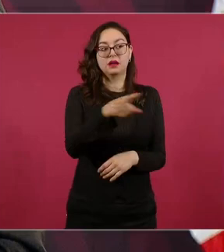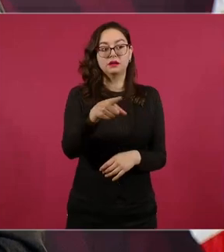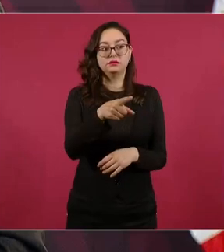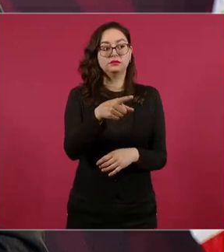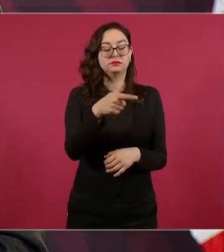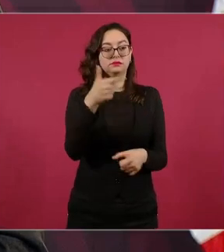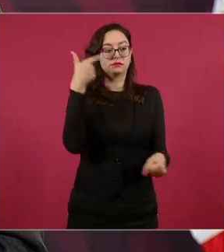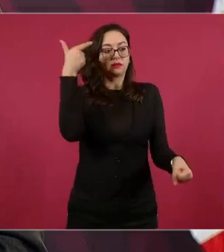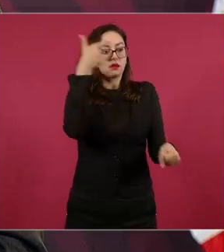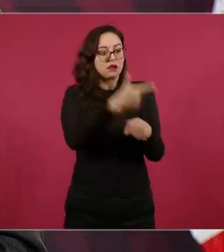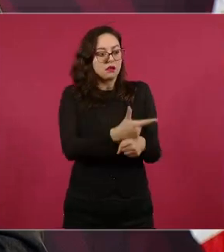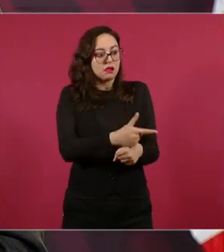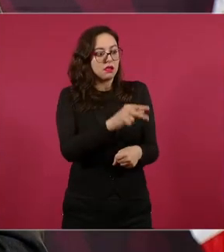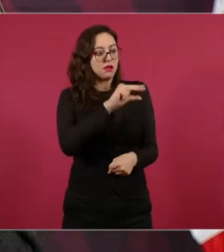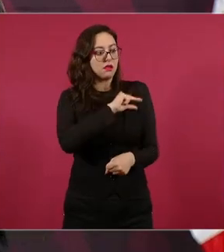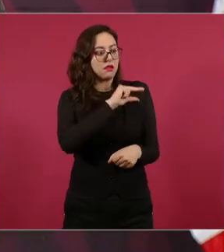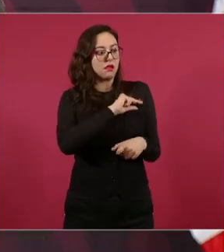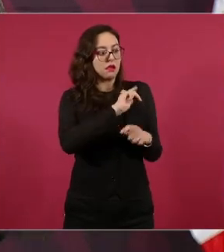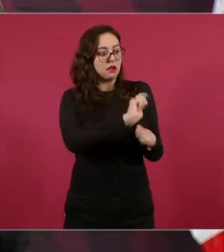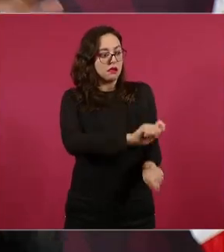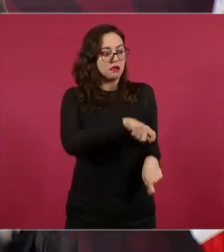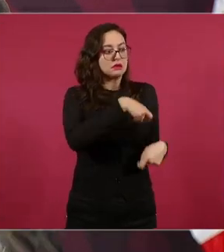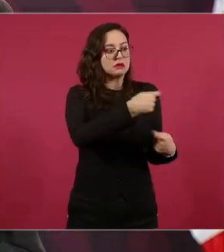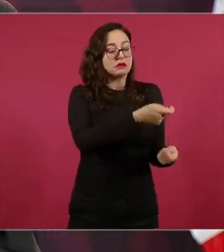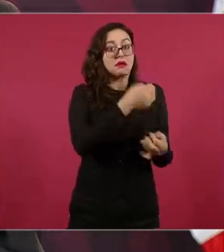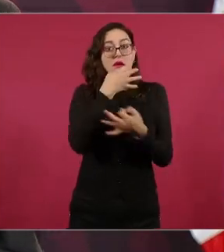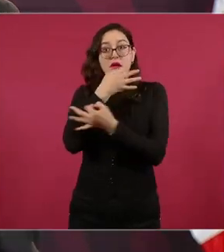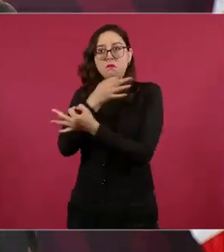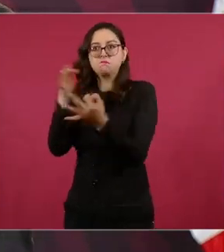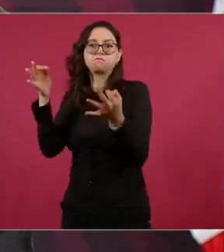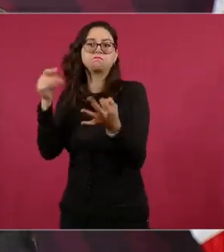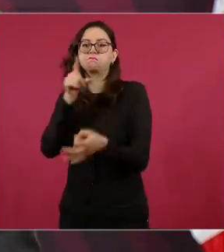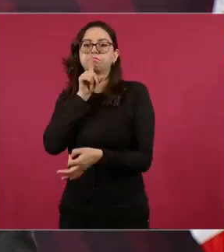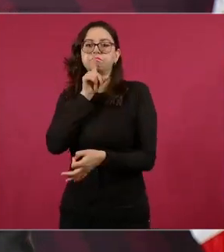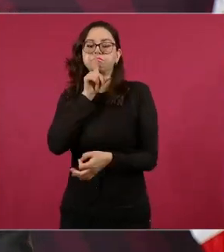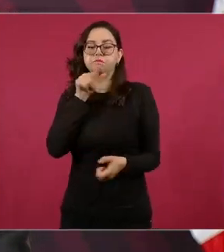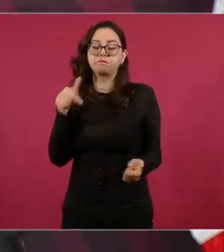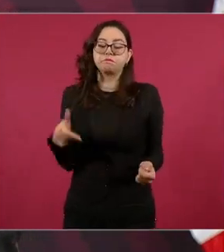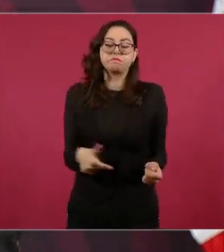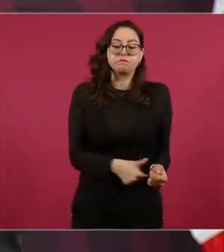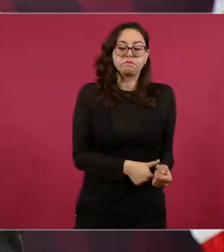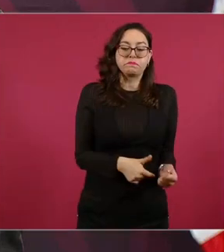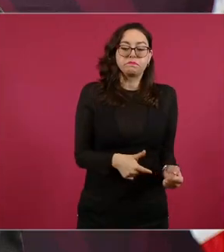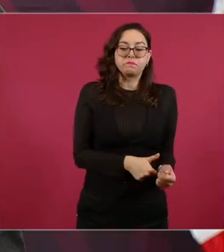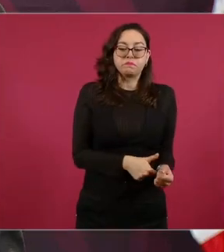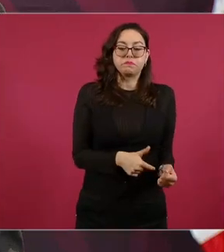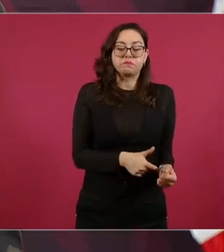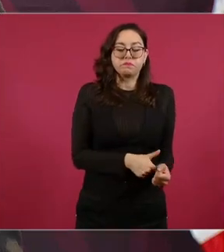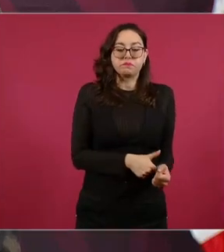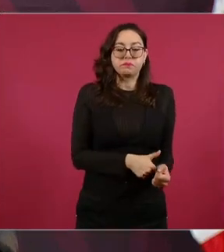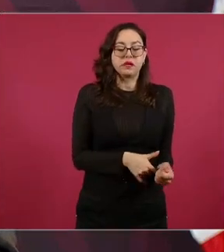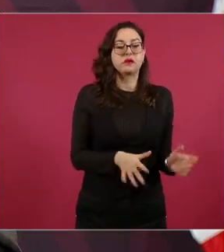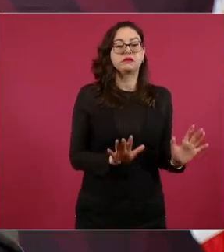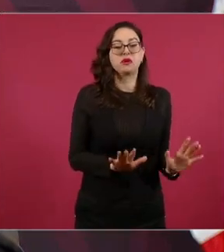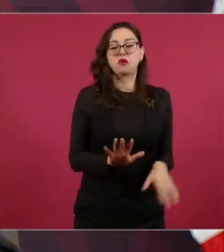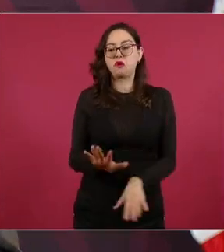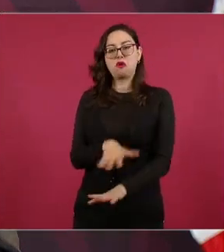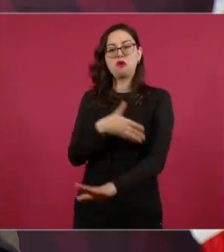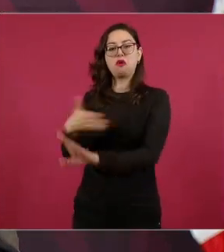no se sabía nada, todo era el debate sobre la educación pública,